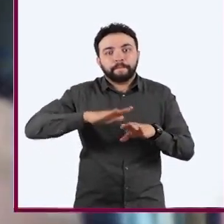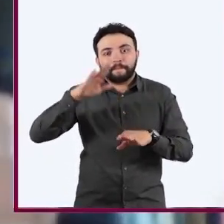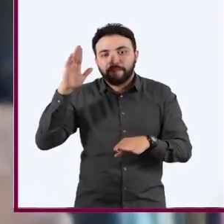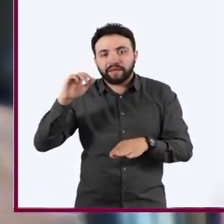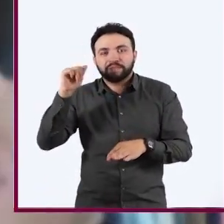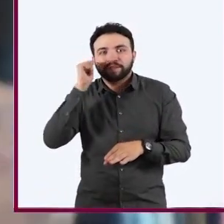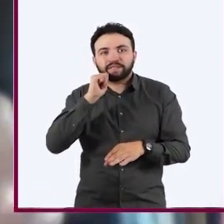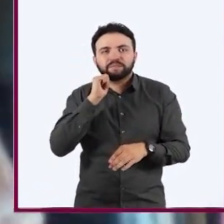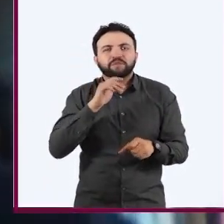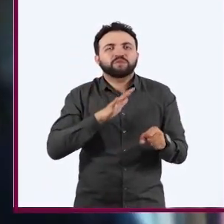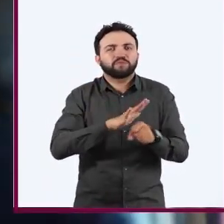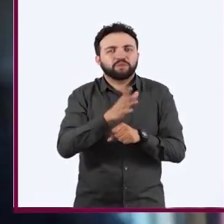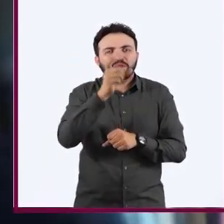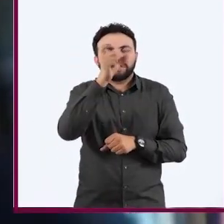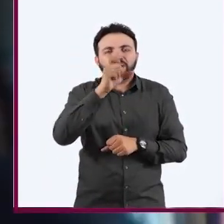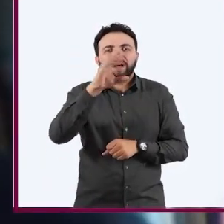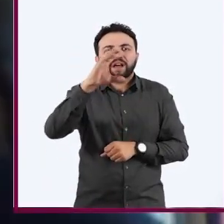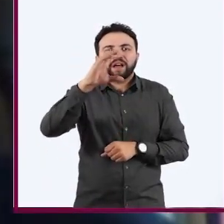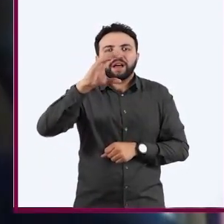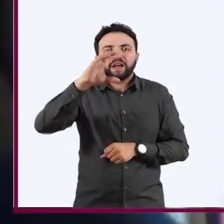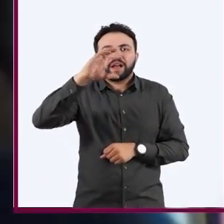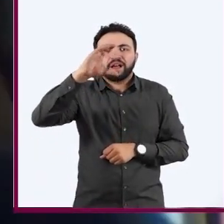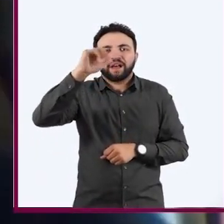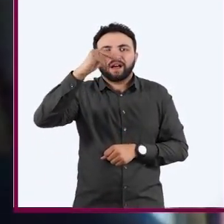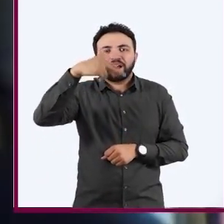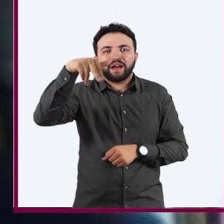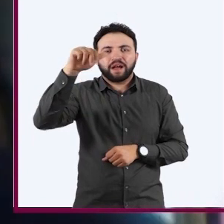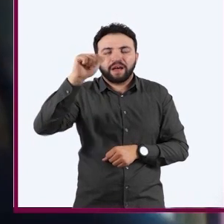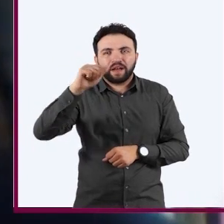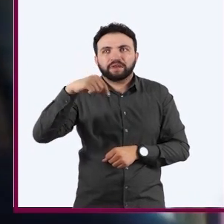los glifos más abundantes fueron siempre caña,